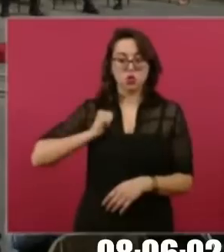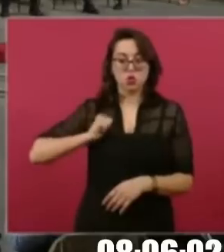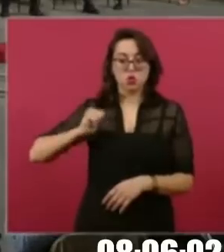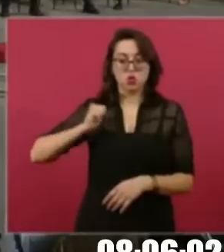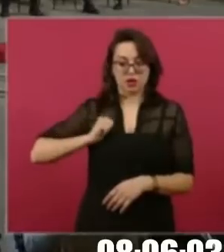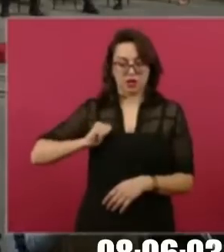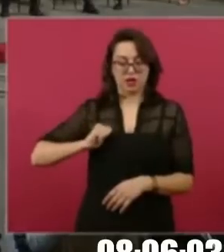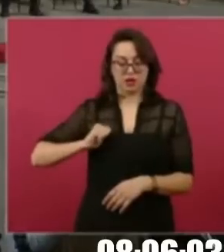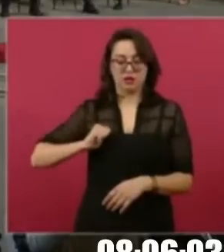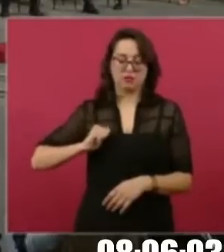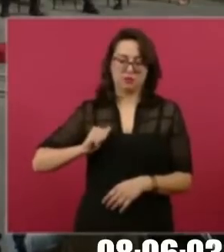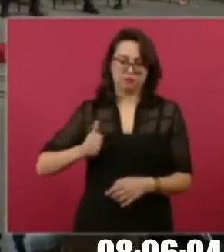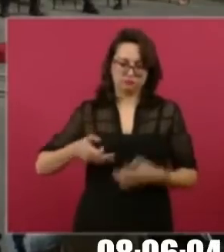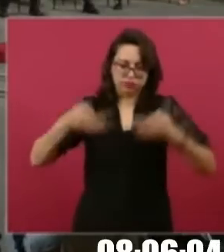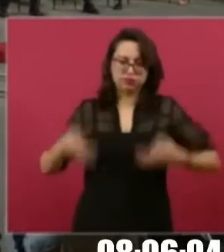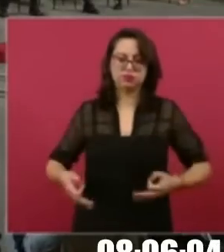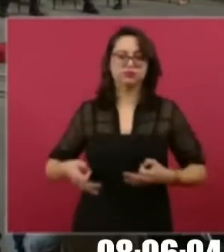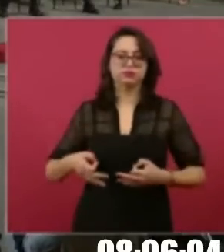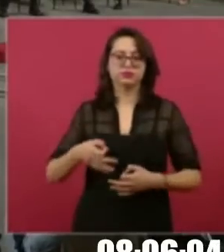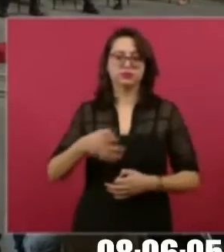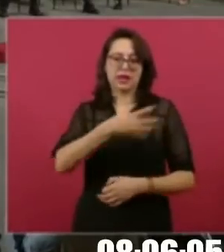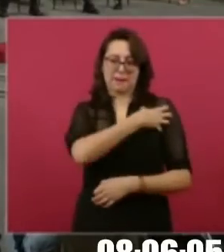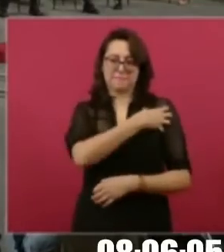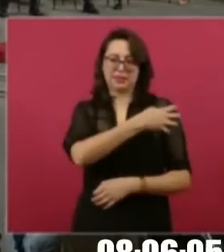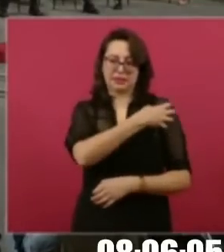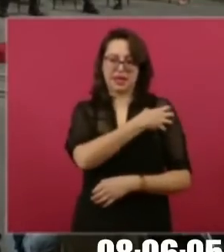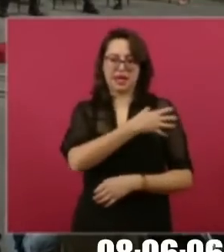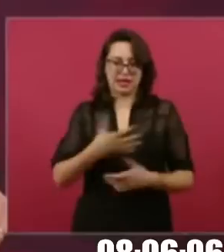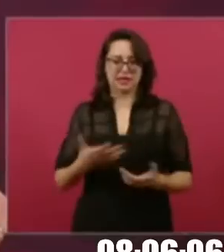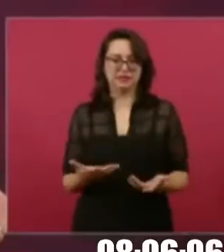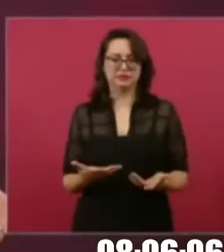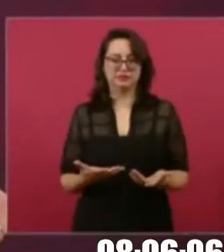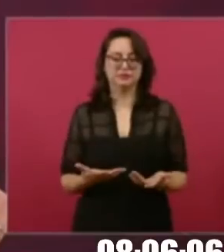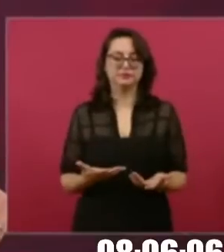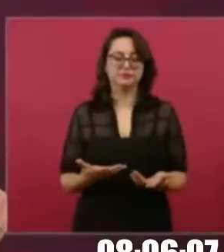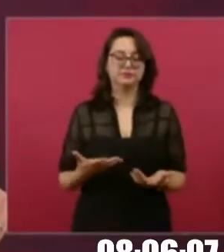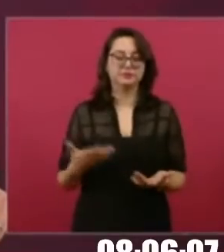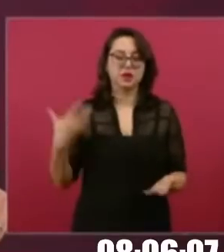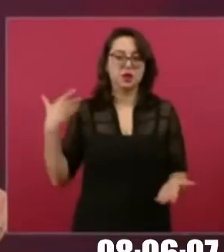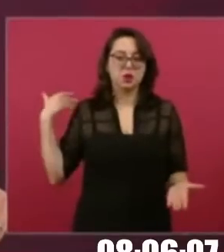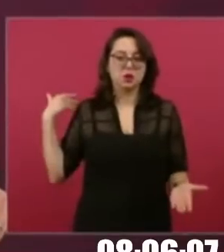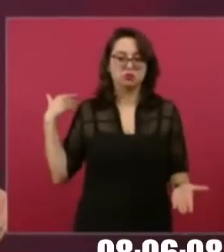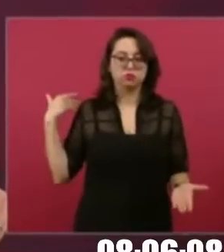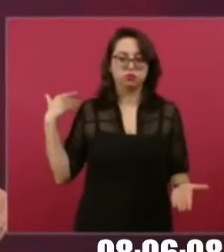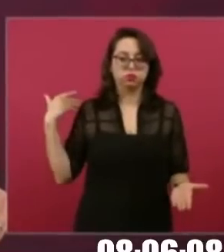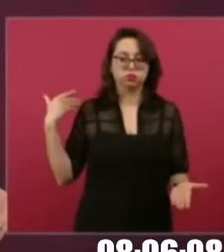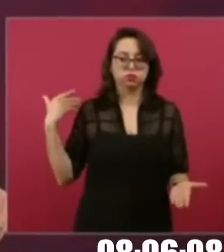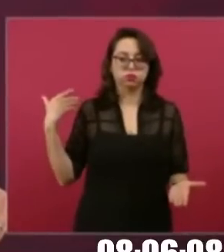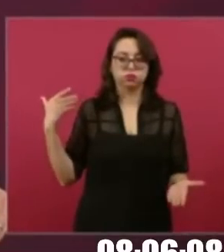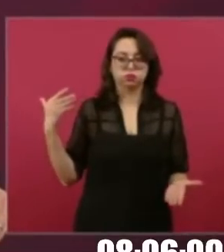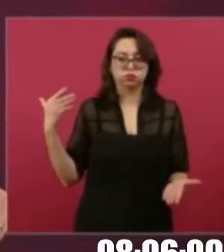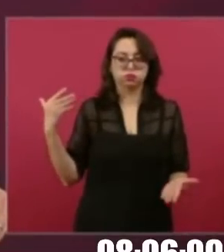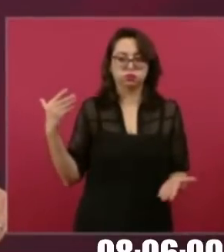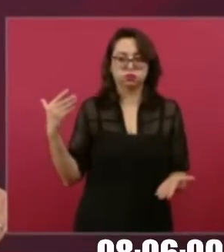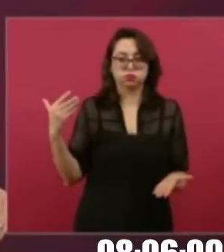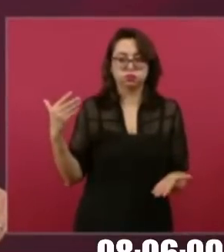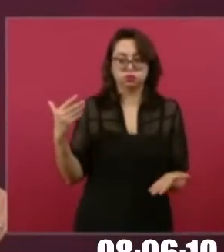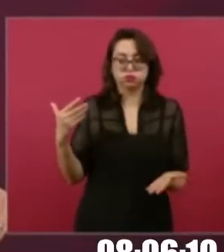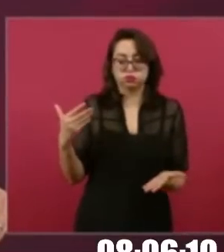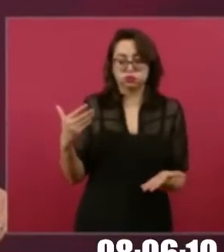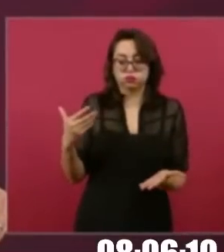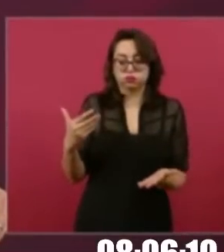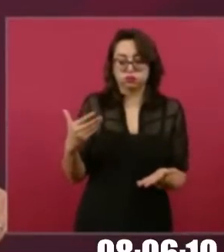ahí hasta el año 2005 no nacían los niños en Loreto